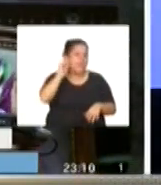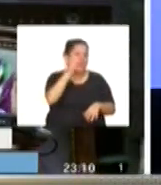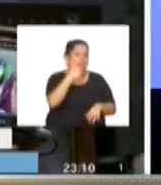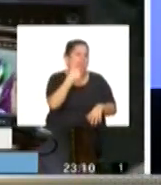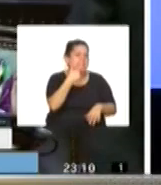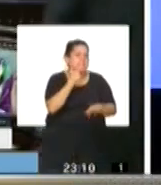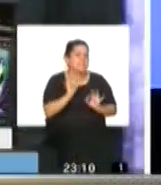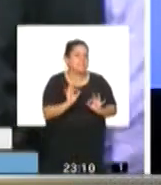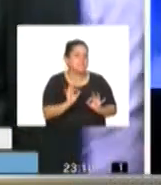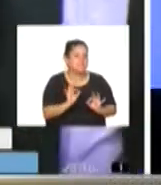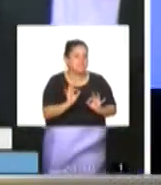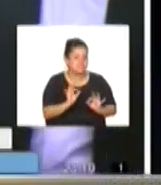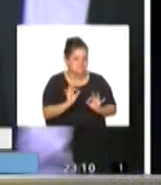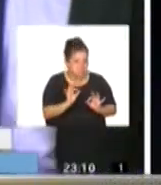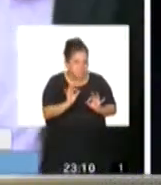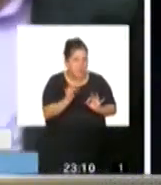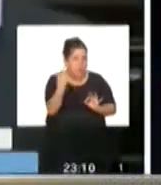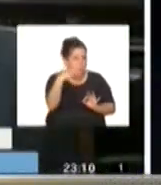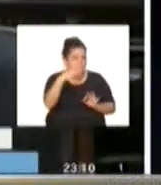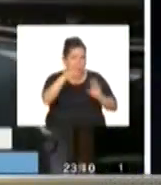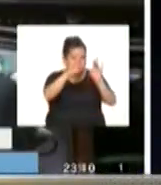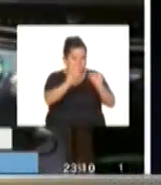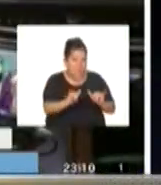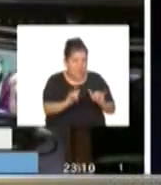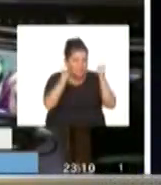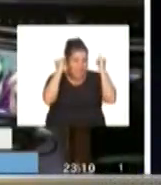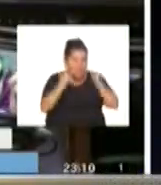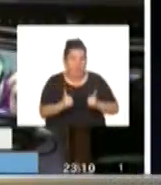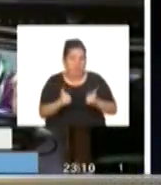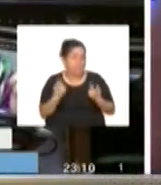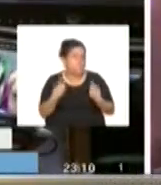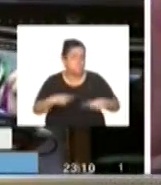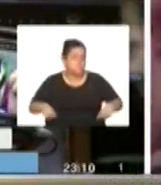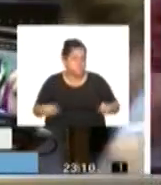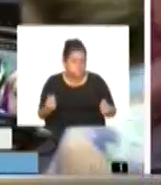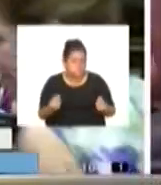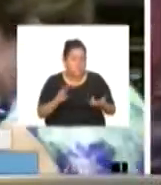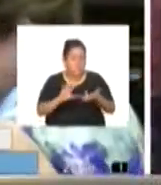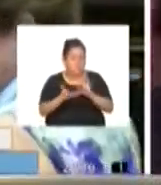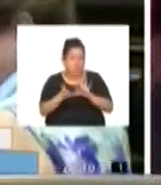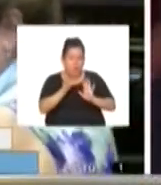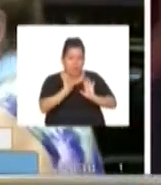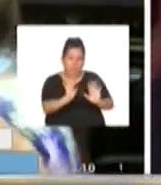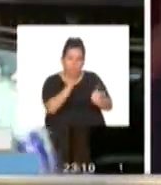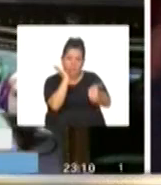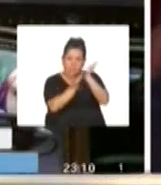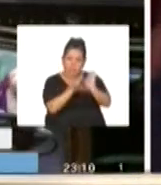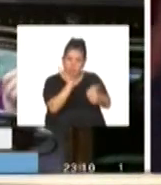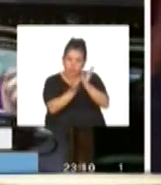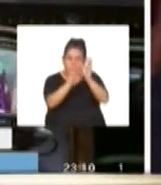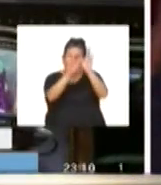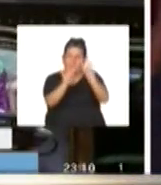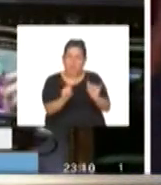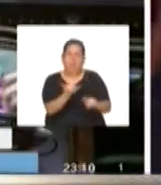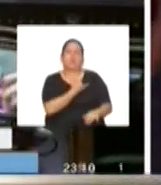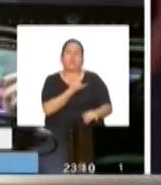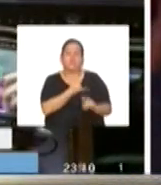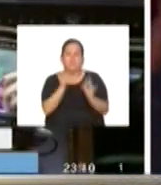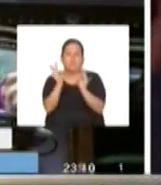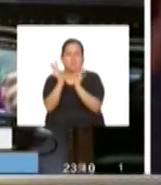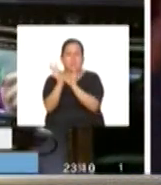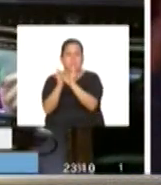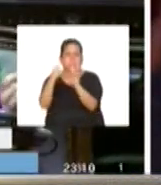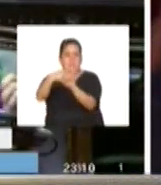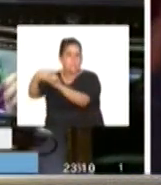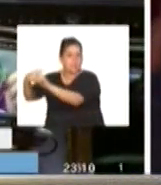si colabora con el gobierno, no es ni perdonable ni no. Hay una evaluación, tal vez precipitada. Están absolutamente seguros que